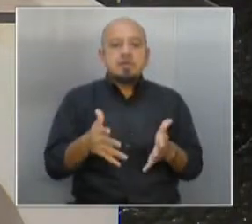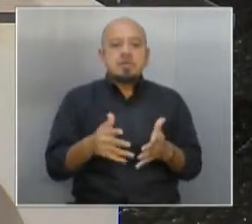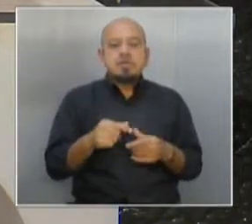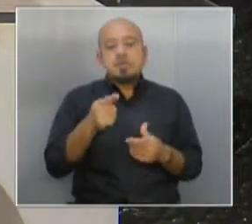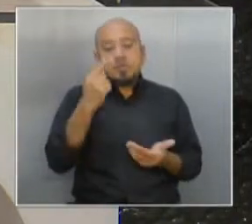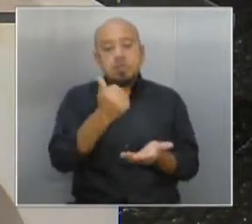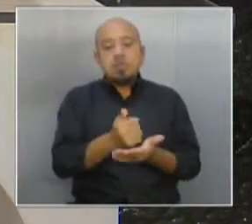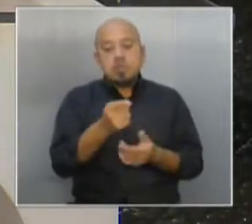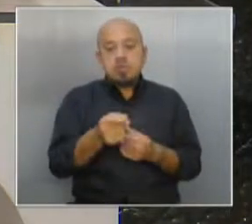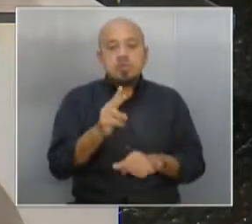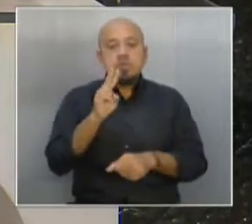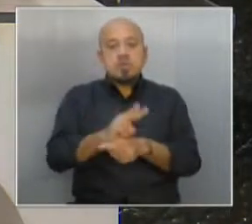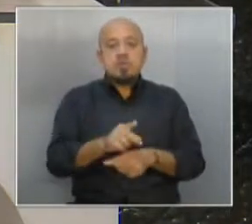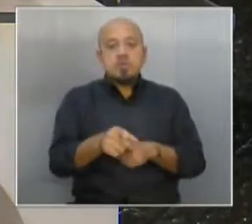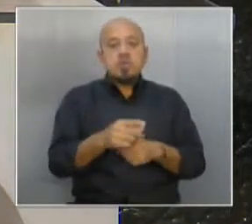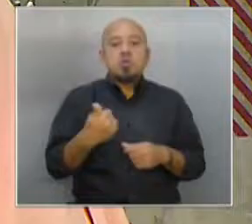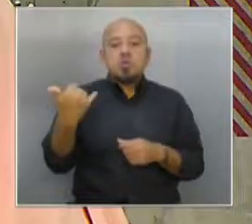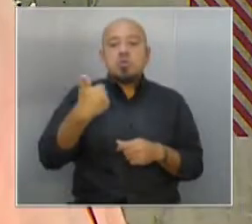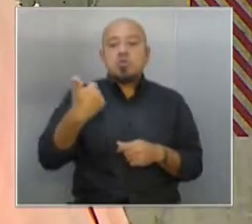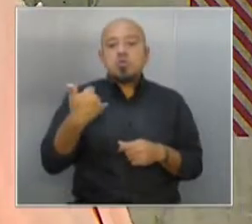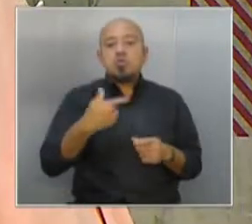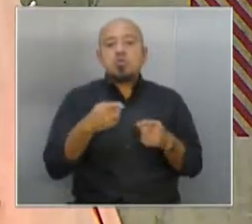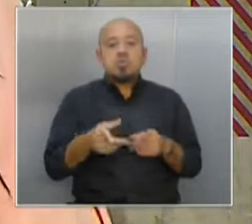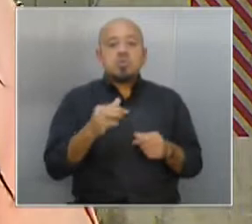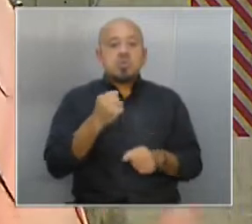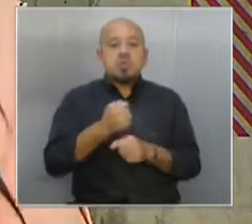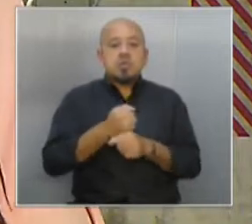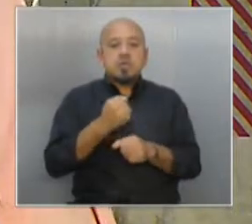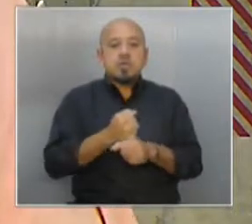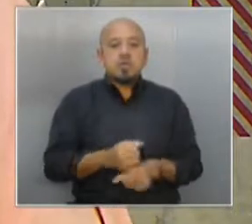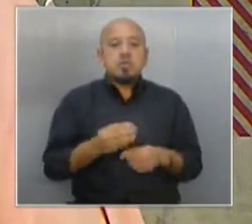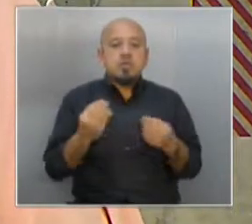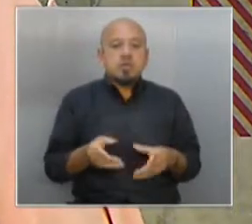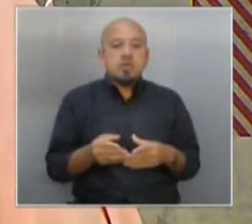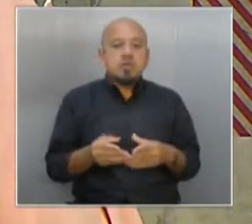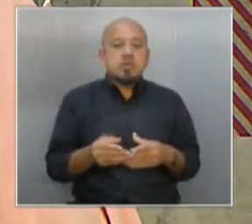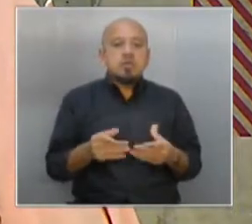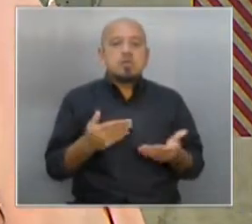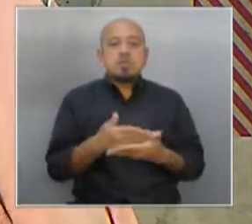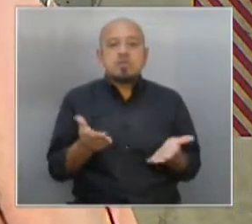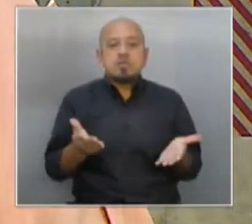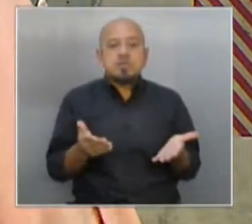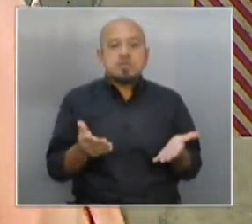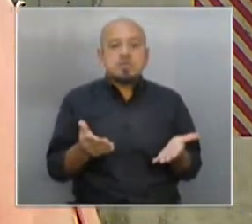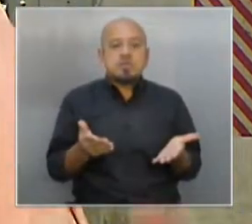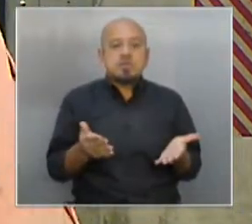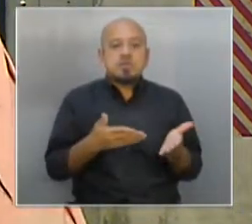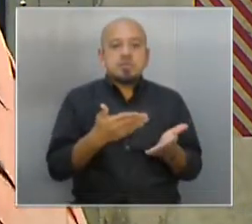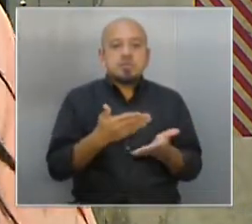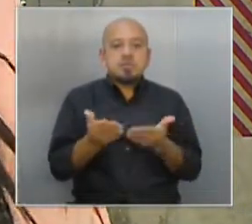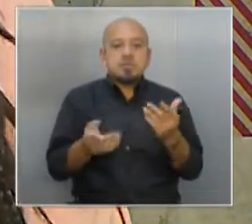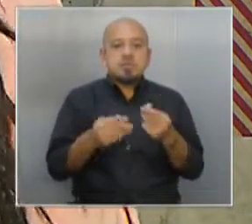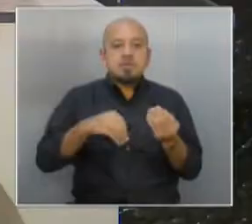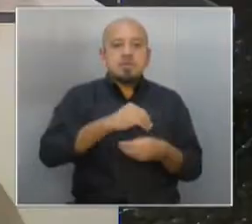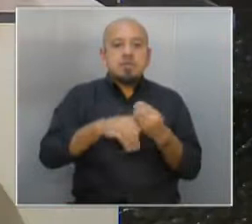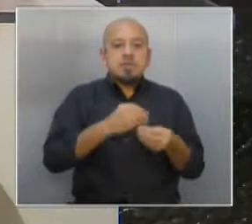ahí visitándola, nos contó un poco, bueno, cómo es su trabajo, cómo nació el amor por esto de que es como de un linaje familiar de